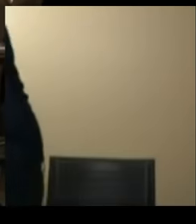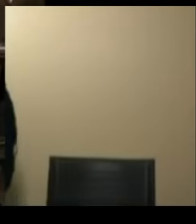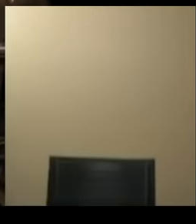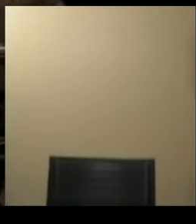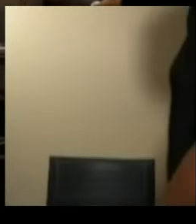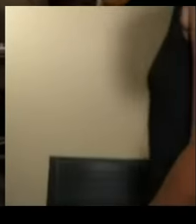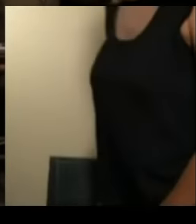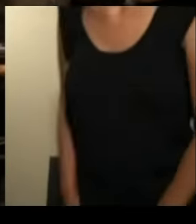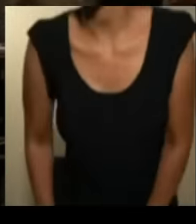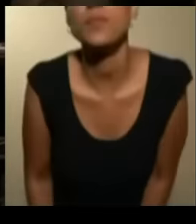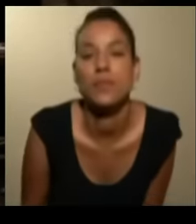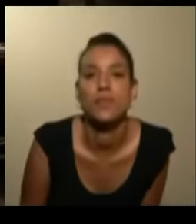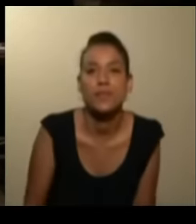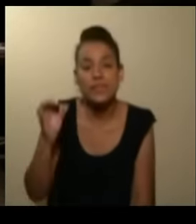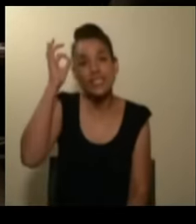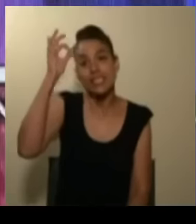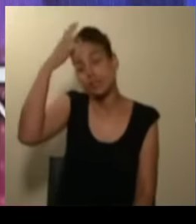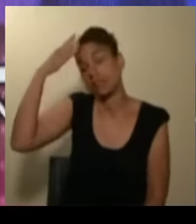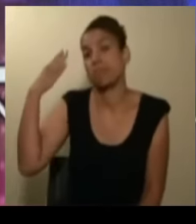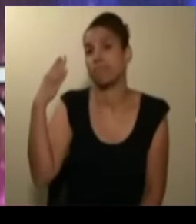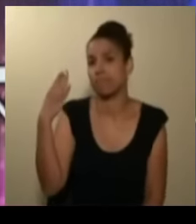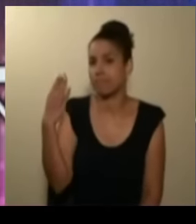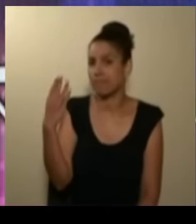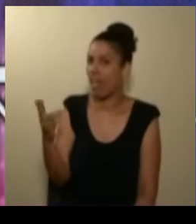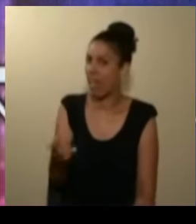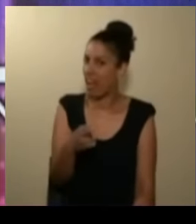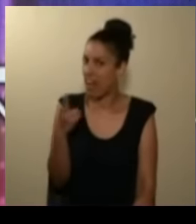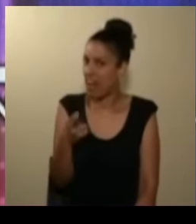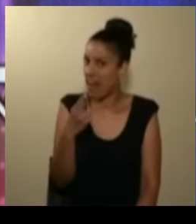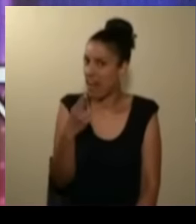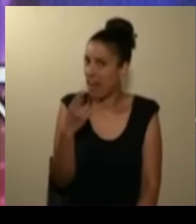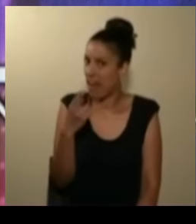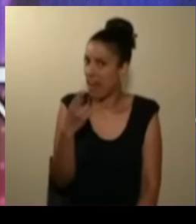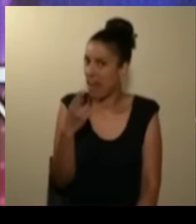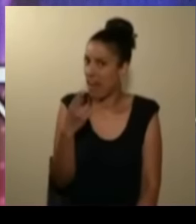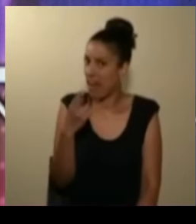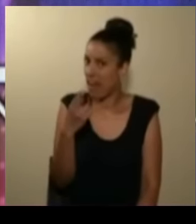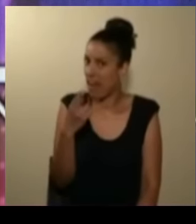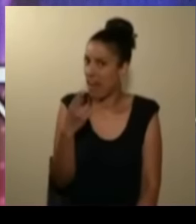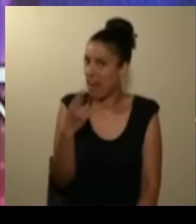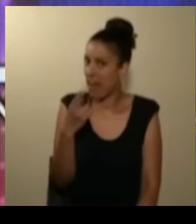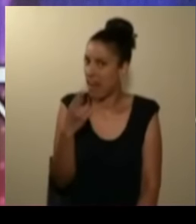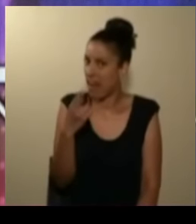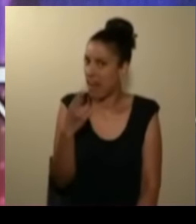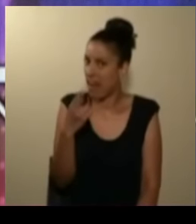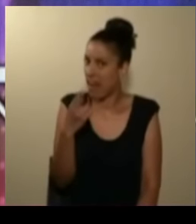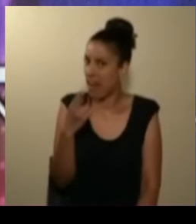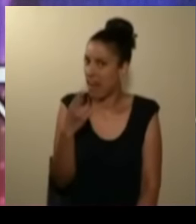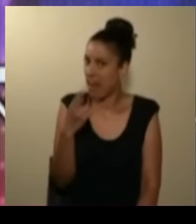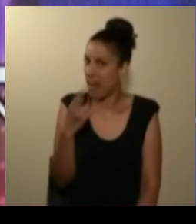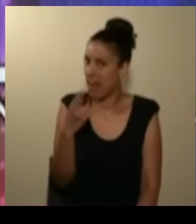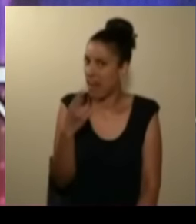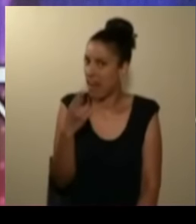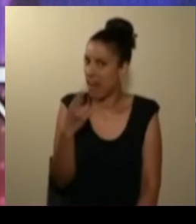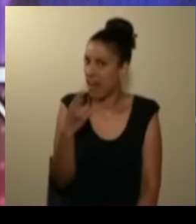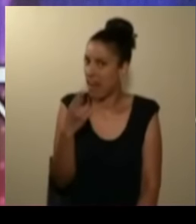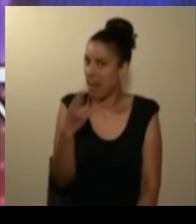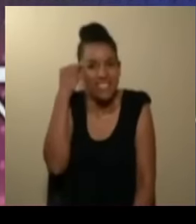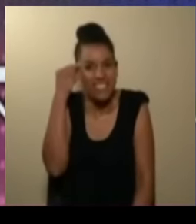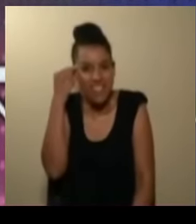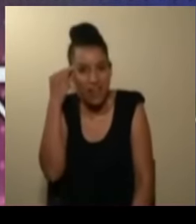Vergara. Senador Penades, me extraña, conociendo su lealtad en esto, que pensar que acusar de mala fe eso